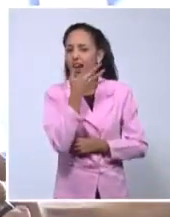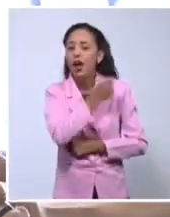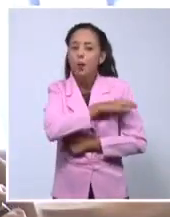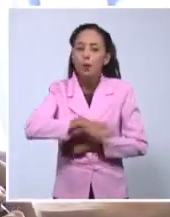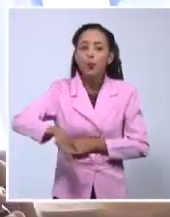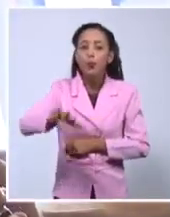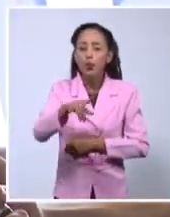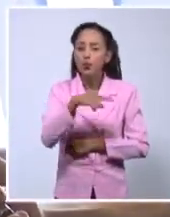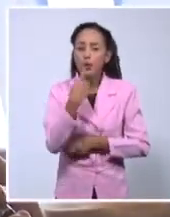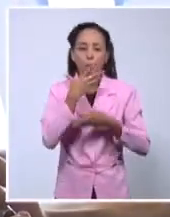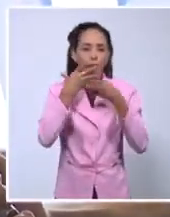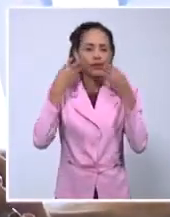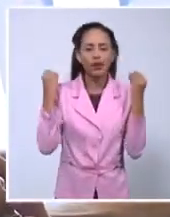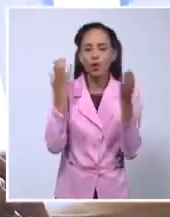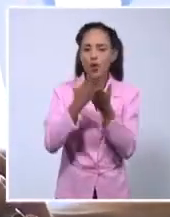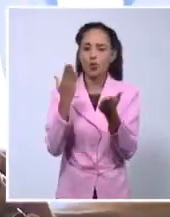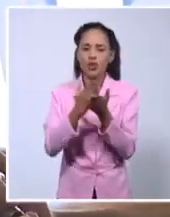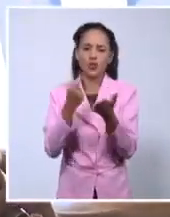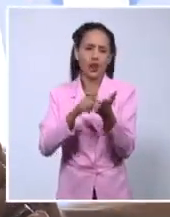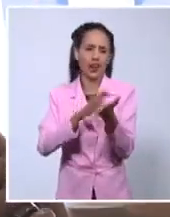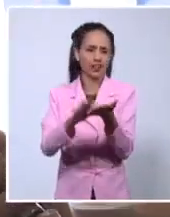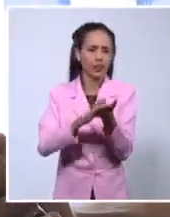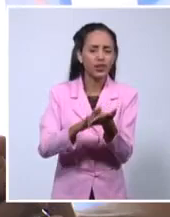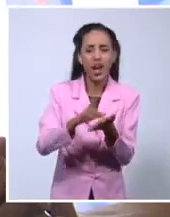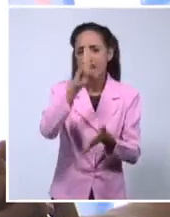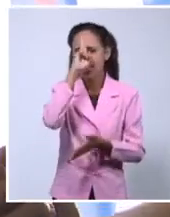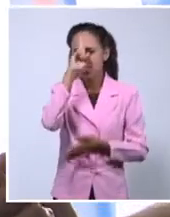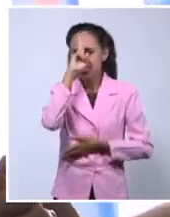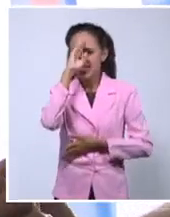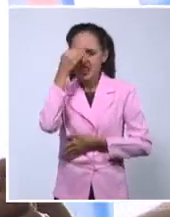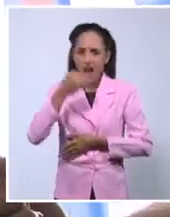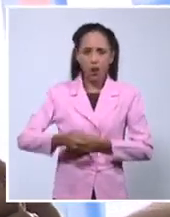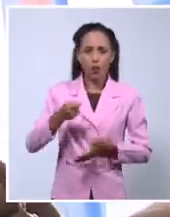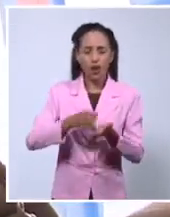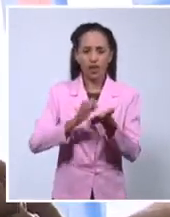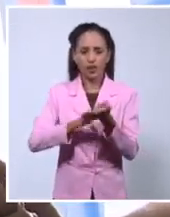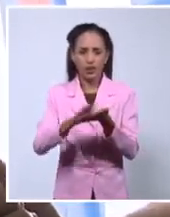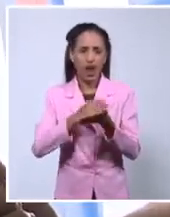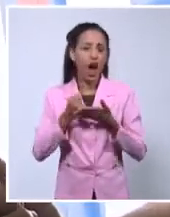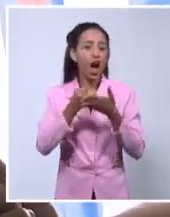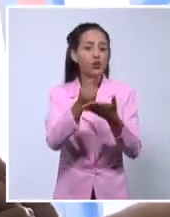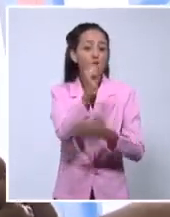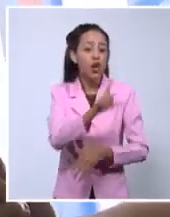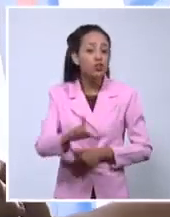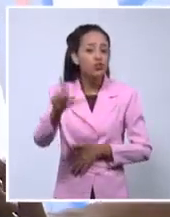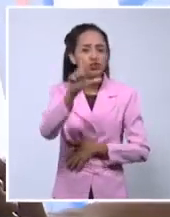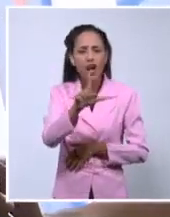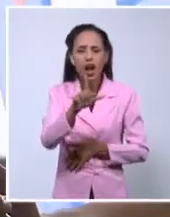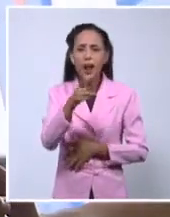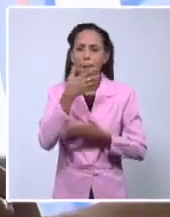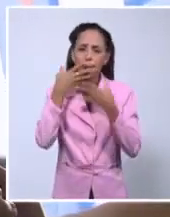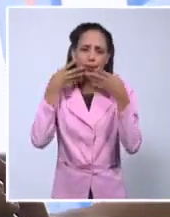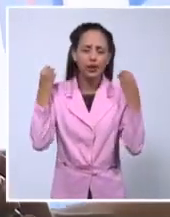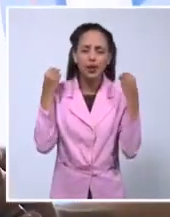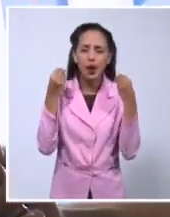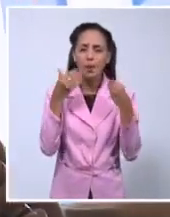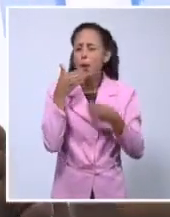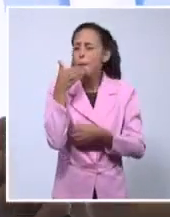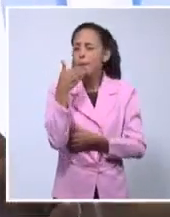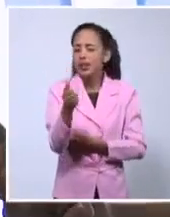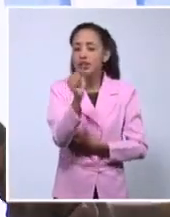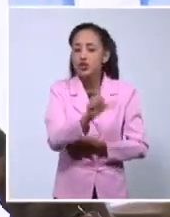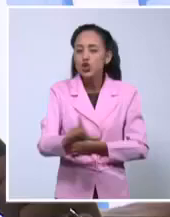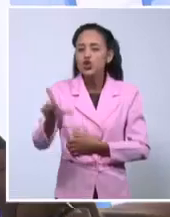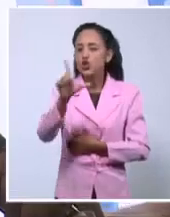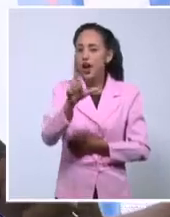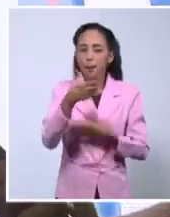educación gratuita, perderíamos la salud gratuita, perderíamos la asistencia social, perderíamos el bienestar social. Entonces yo lo que creo que